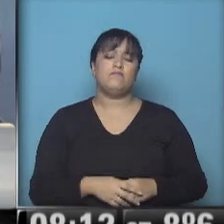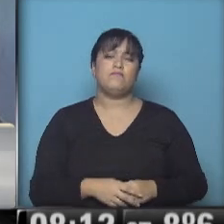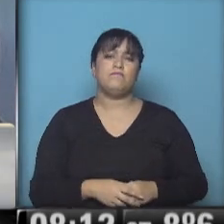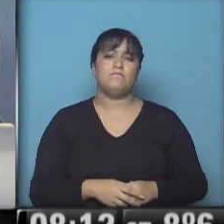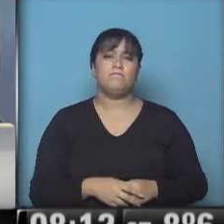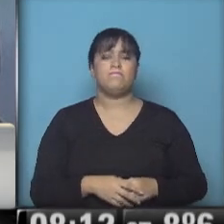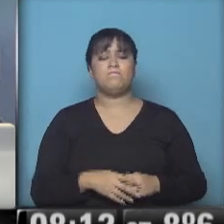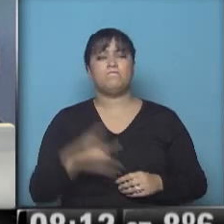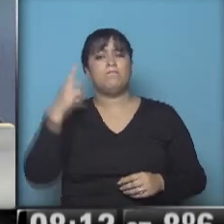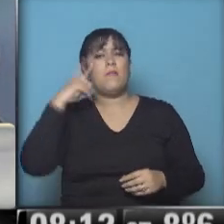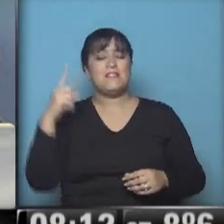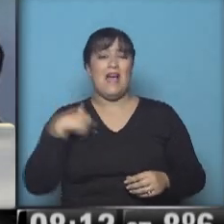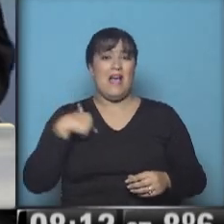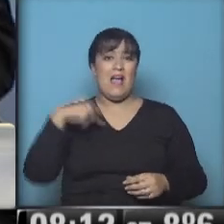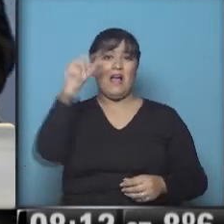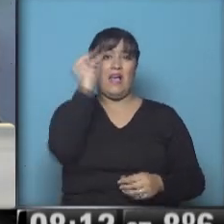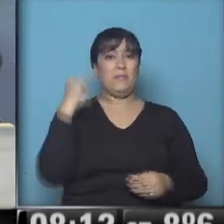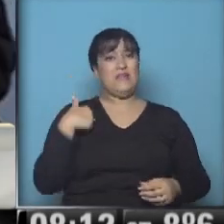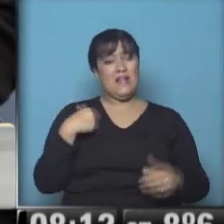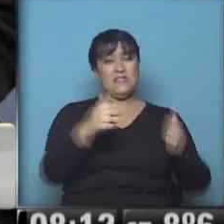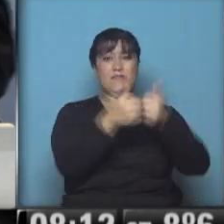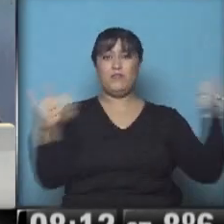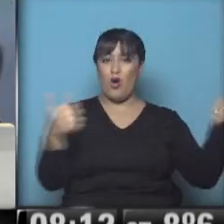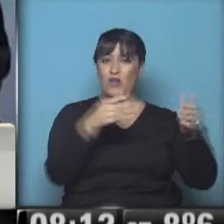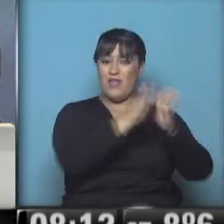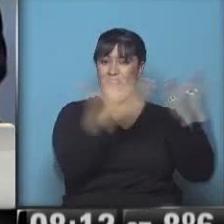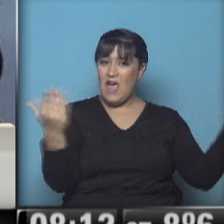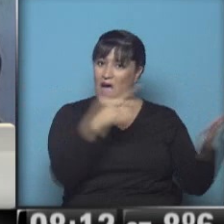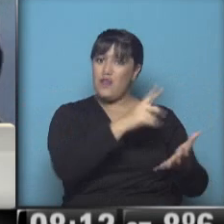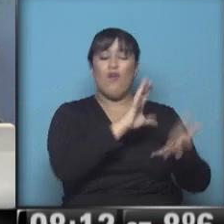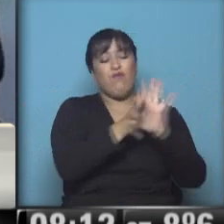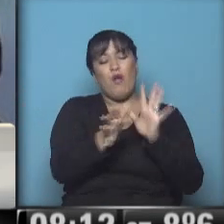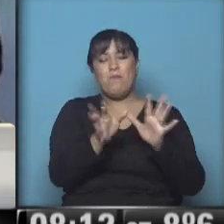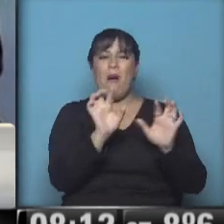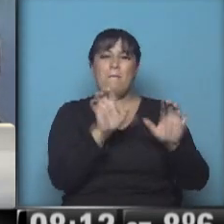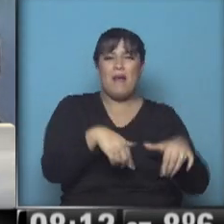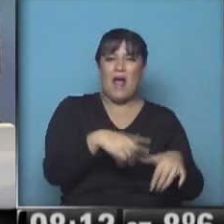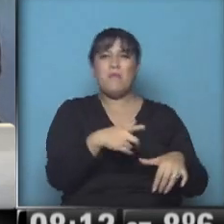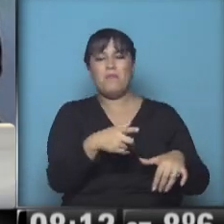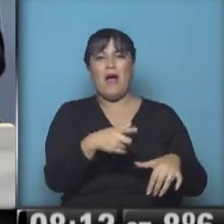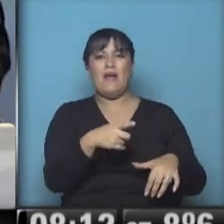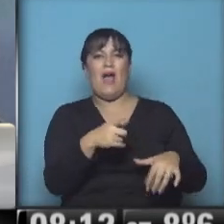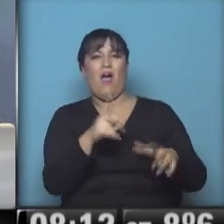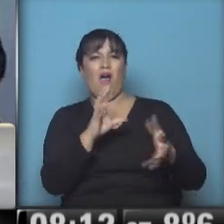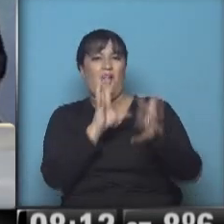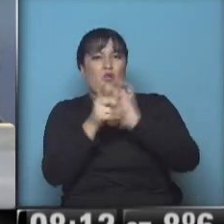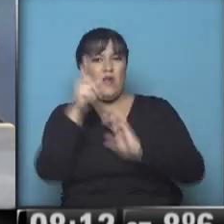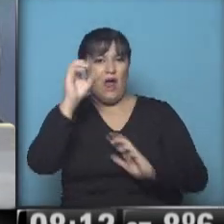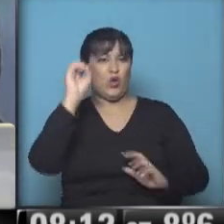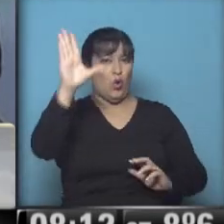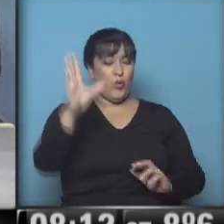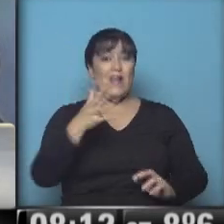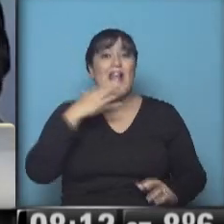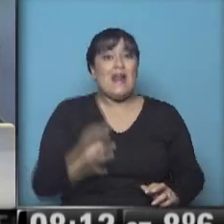la figura del jefe de gabinete eh Como una estrategia para enlodar una institución la verdad es que los